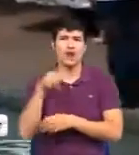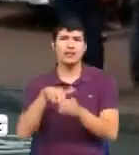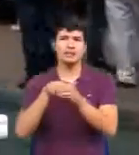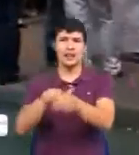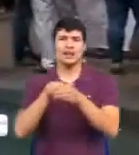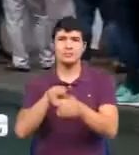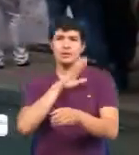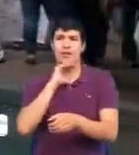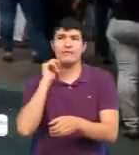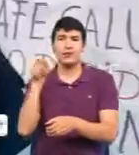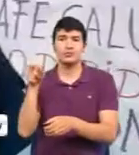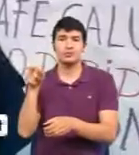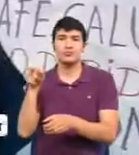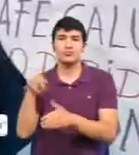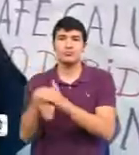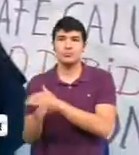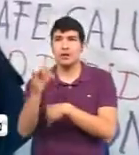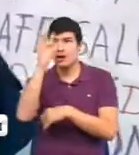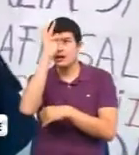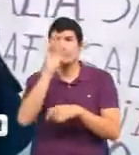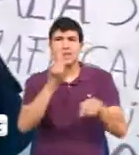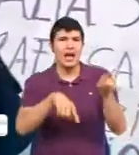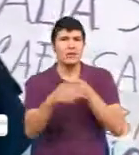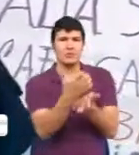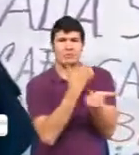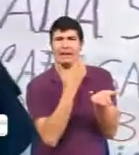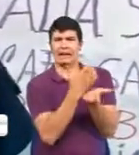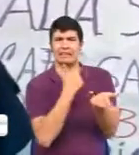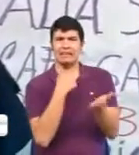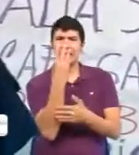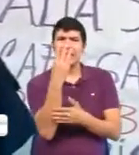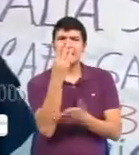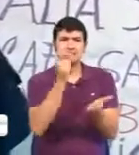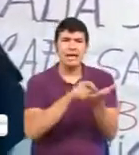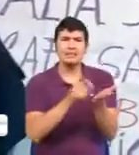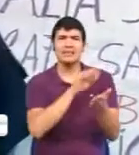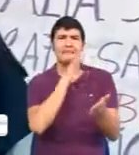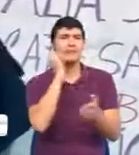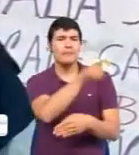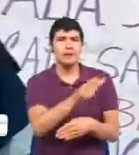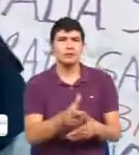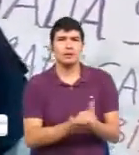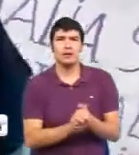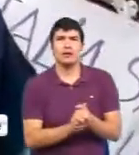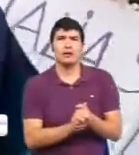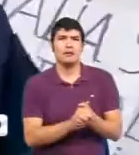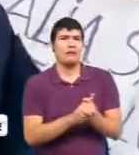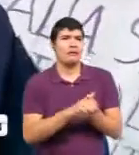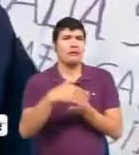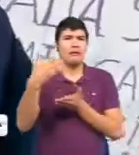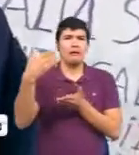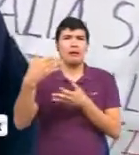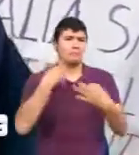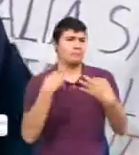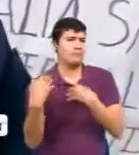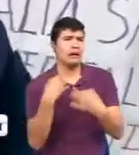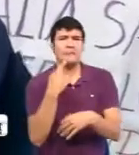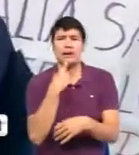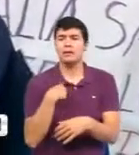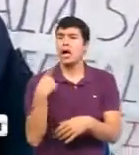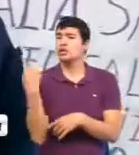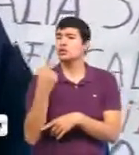enfermos a esta clínica me han rechazado tres pacientes tres pacientes los cuales el argumento de ellos es que ellos solamente